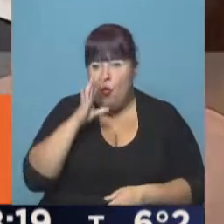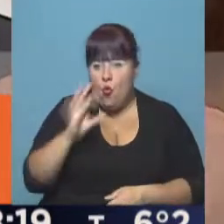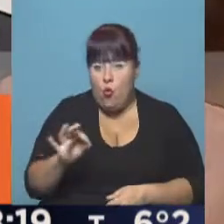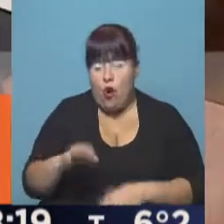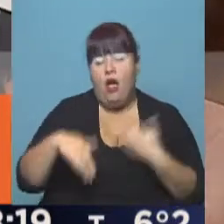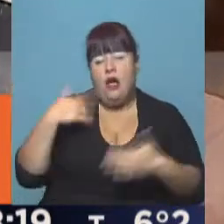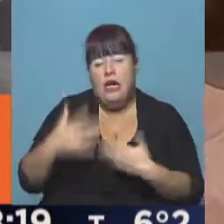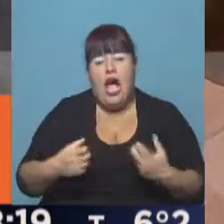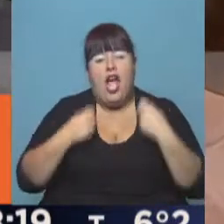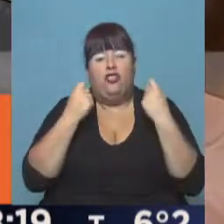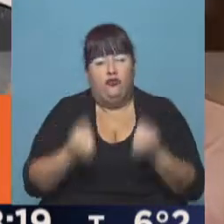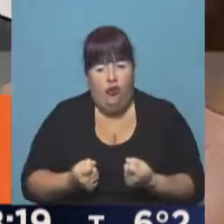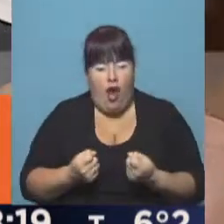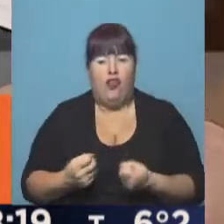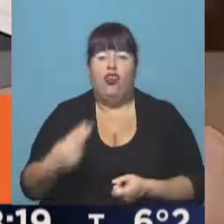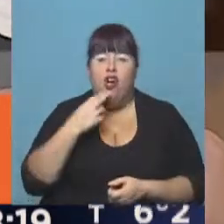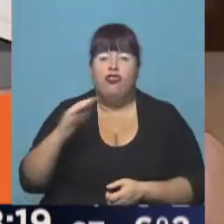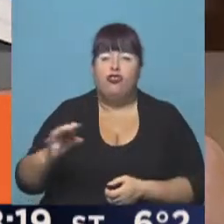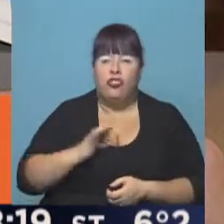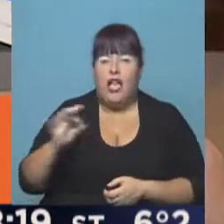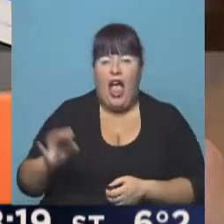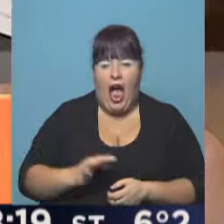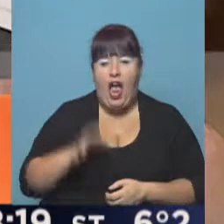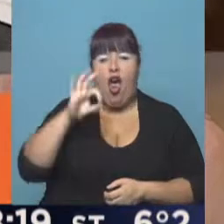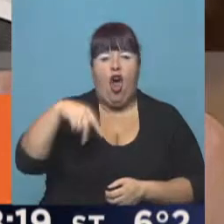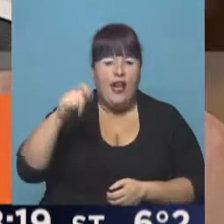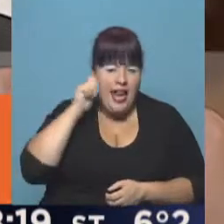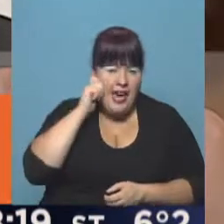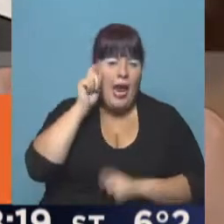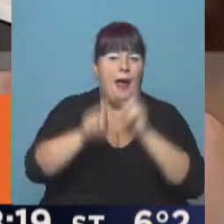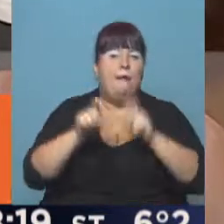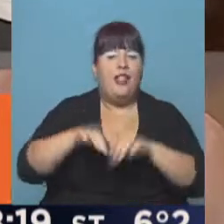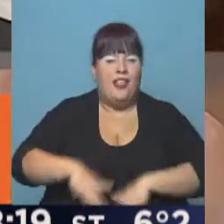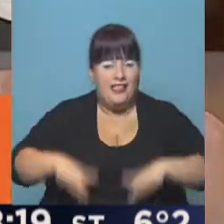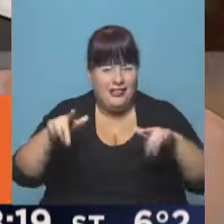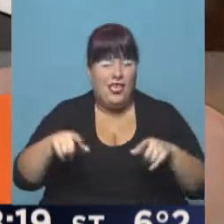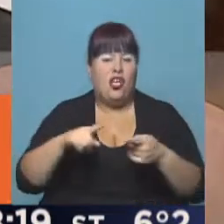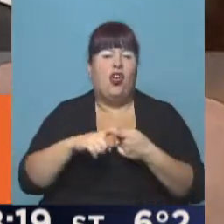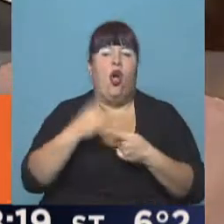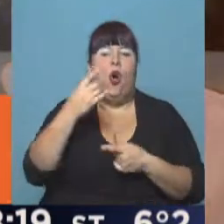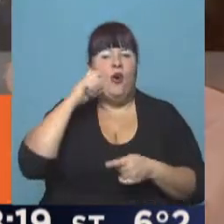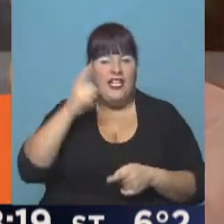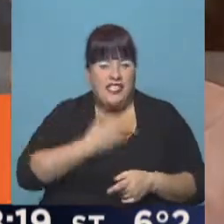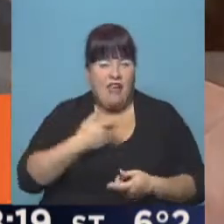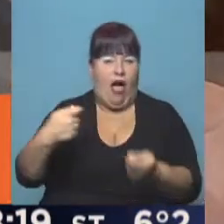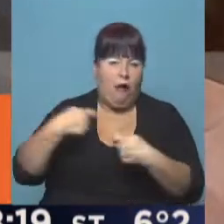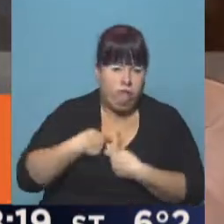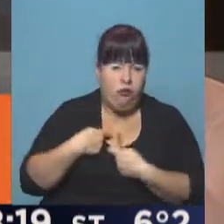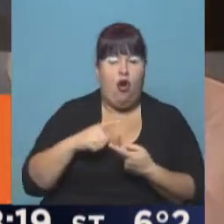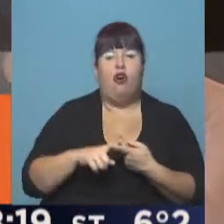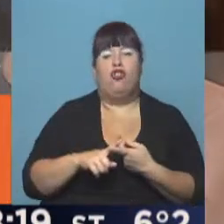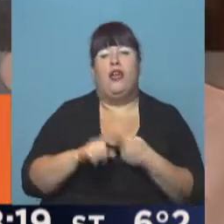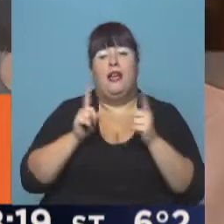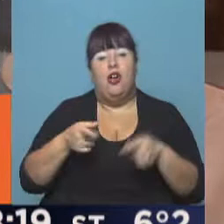Después de un gran esfuerzo, de 11 años, de varias ONGs, de referentes en la infancia, de UNICEF que nos apoyó, y